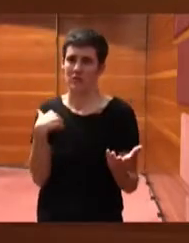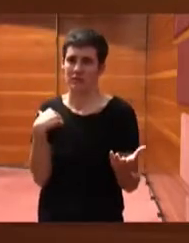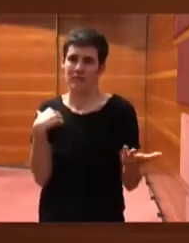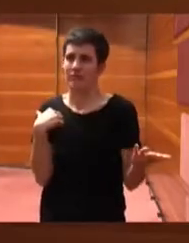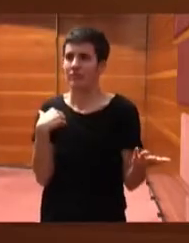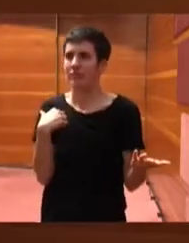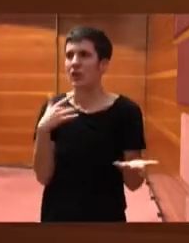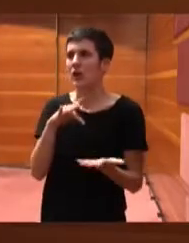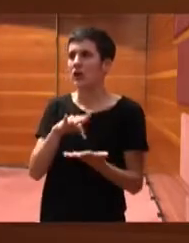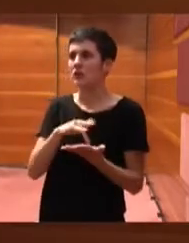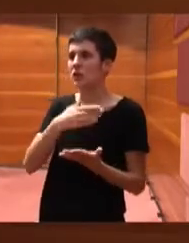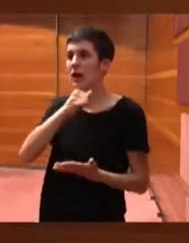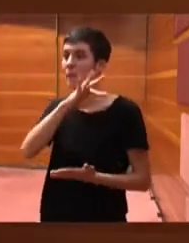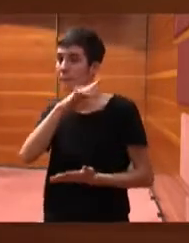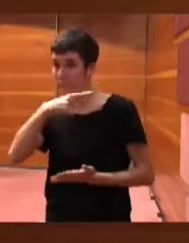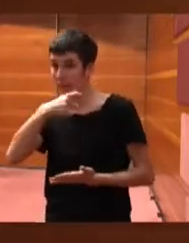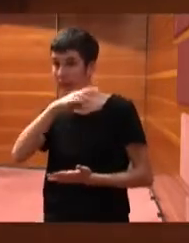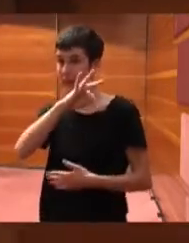bueno, cuando hablamos de Big Data, no.